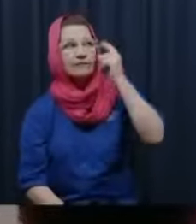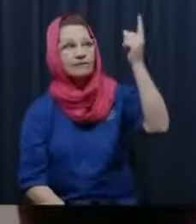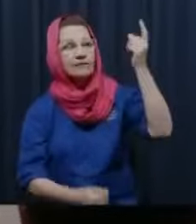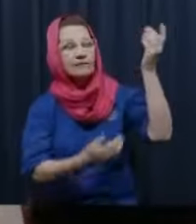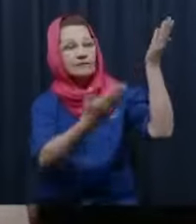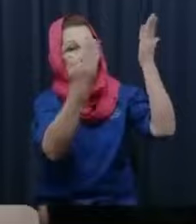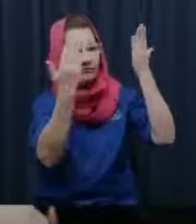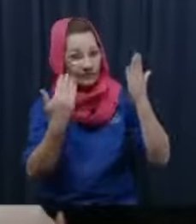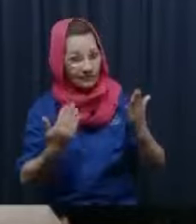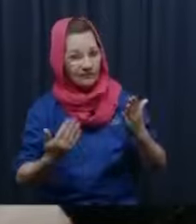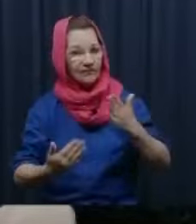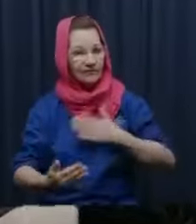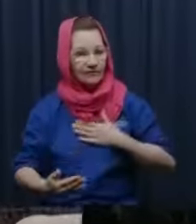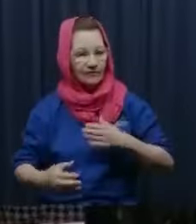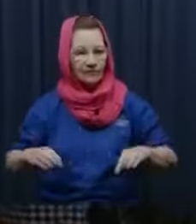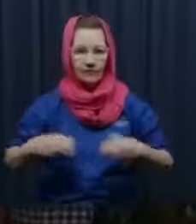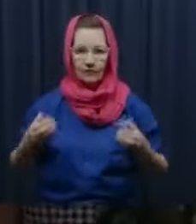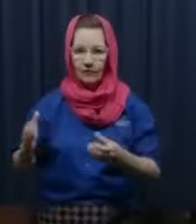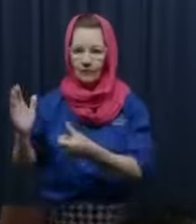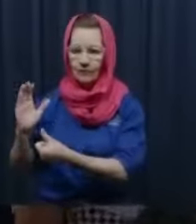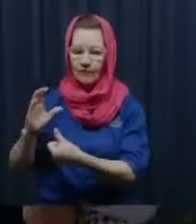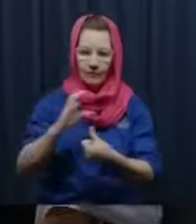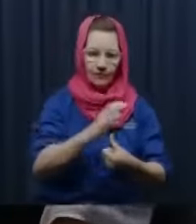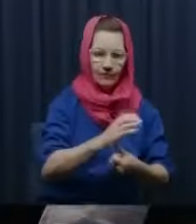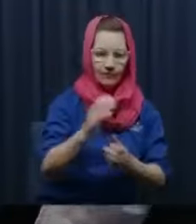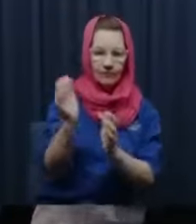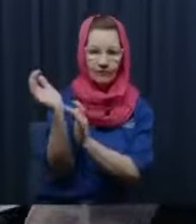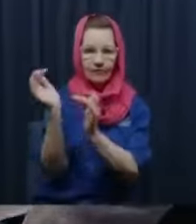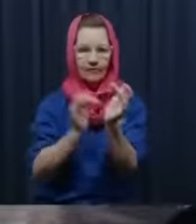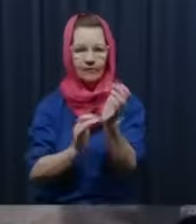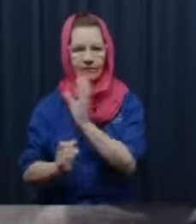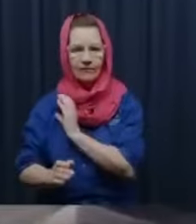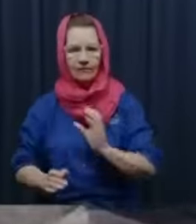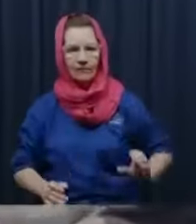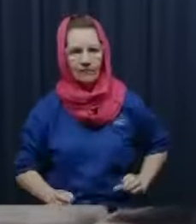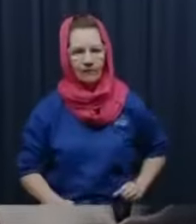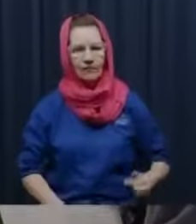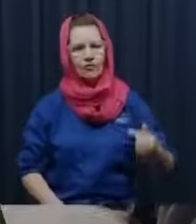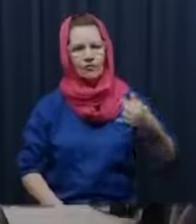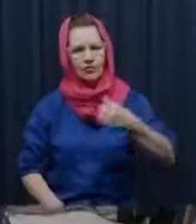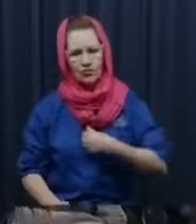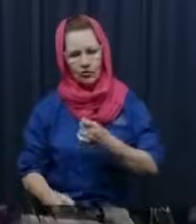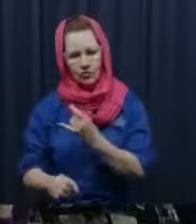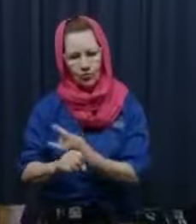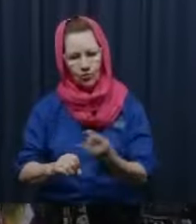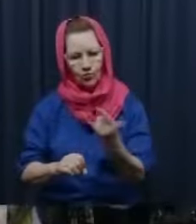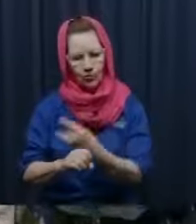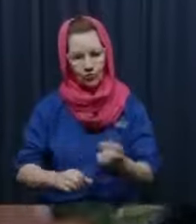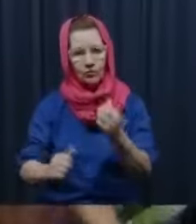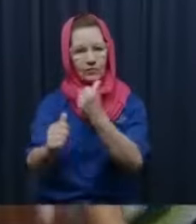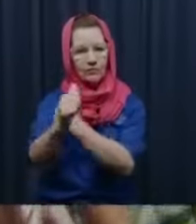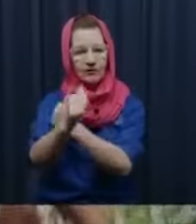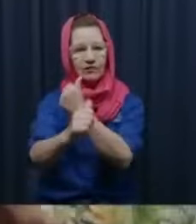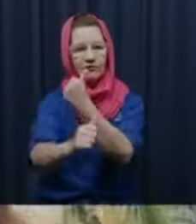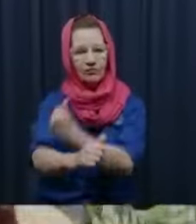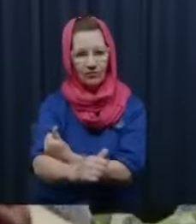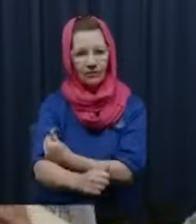conferido como Apóstol de Jesucristo vengo haciendo uso de esa autoridad que sirve